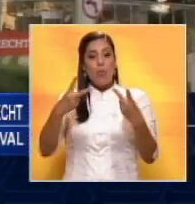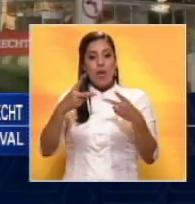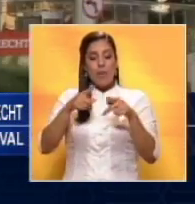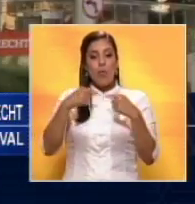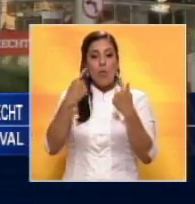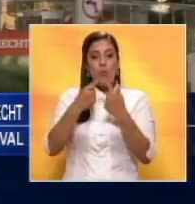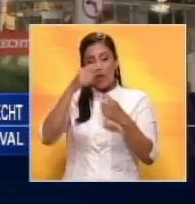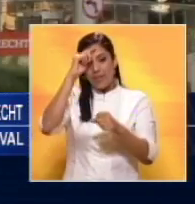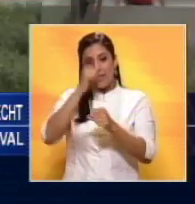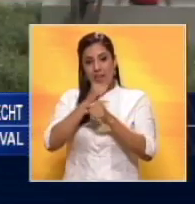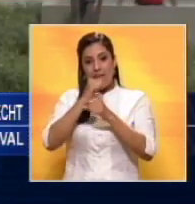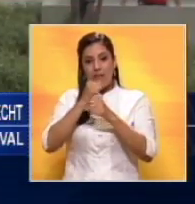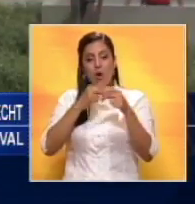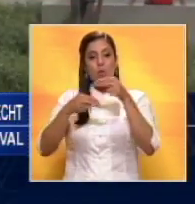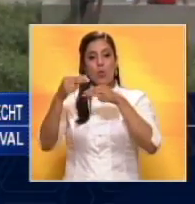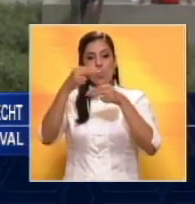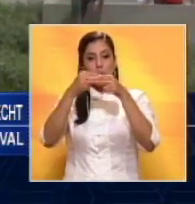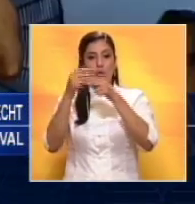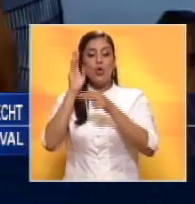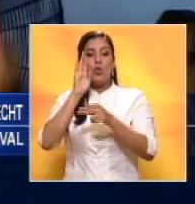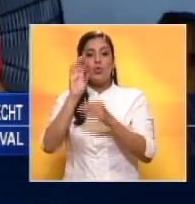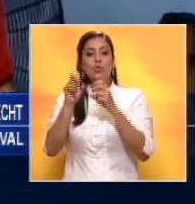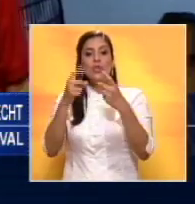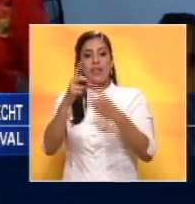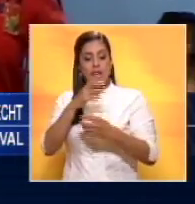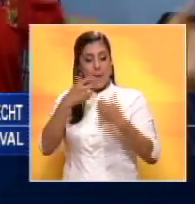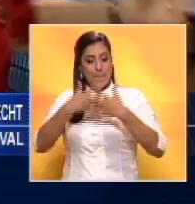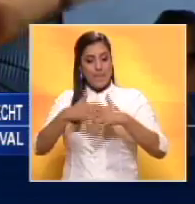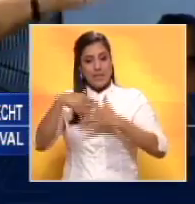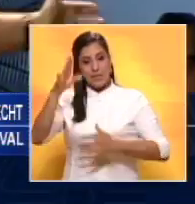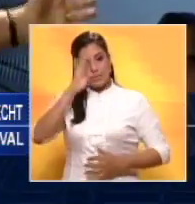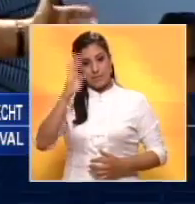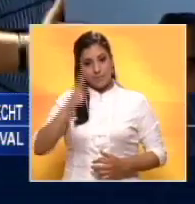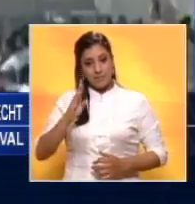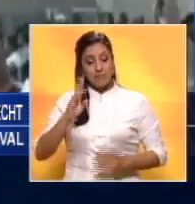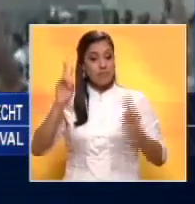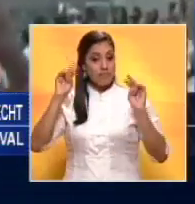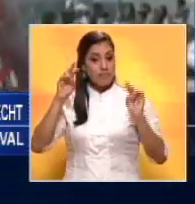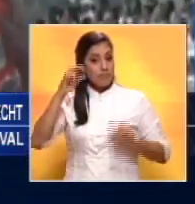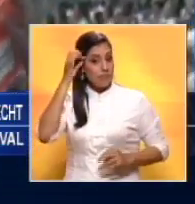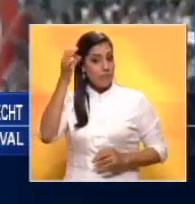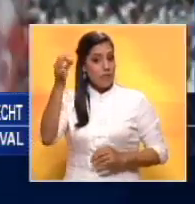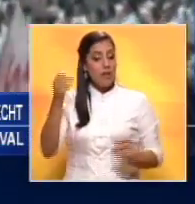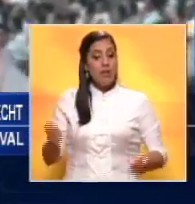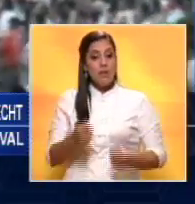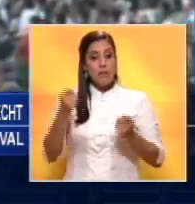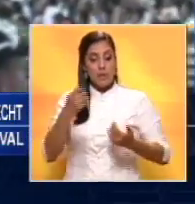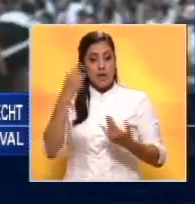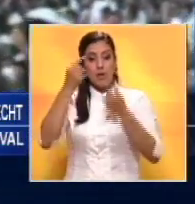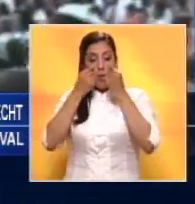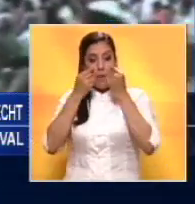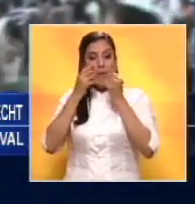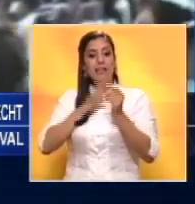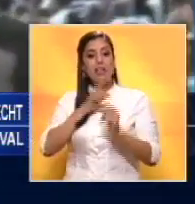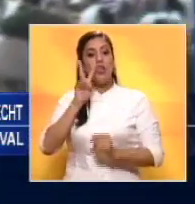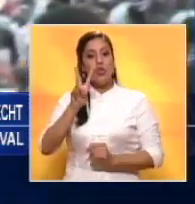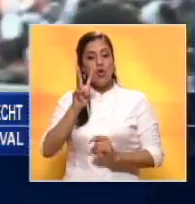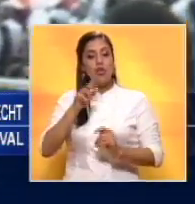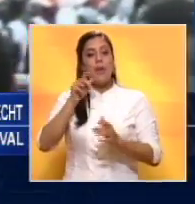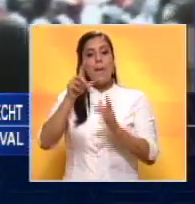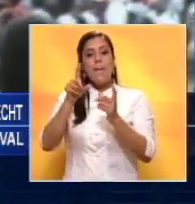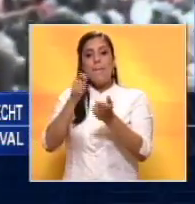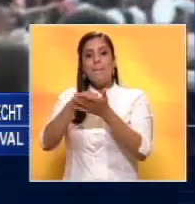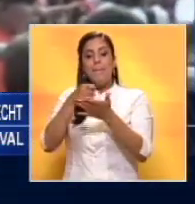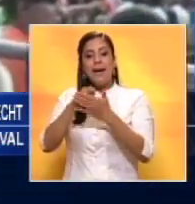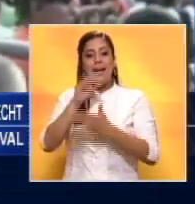el Departamento de Operaciones Estructuradas creado por la compañía brasileña. Según la Fiscalía, en la campaña de Santos se realizaron 2